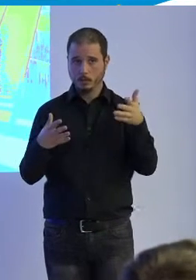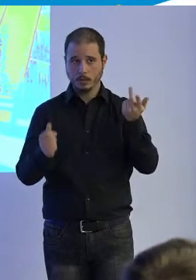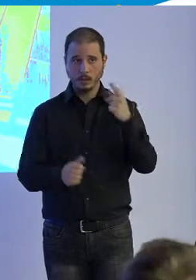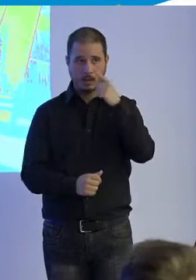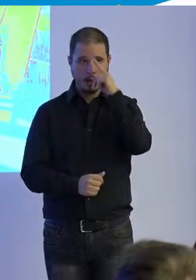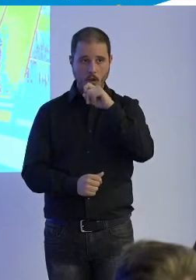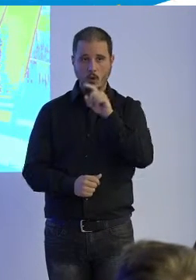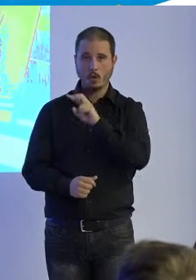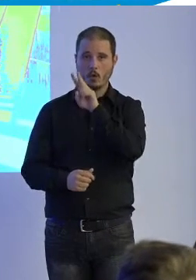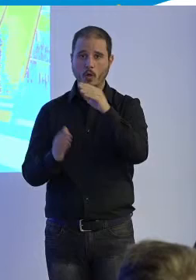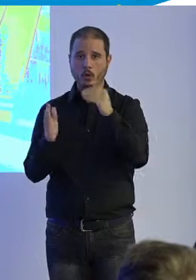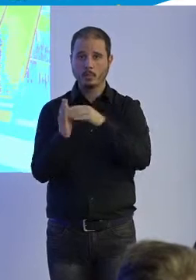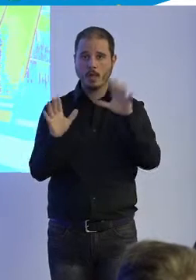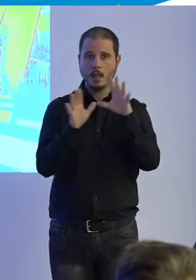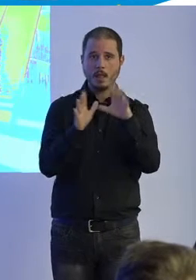2010.